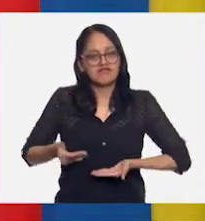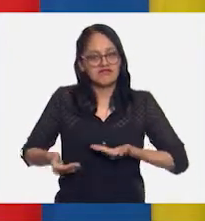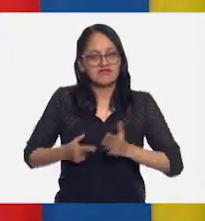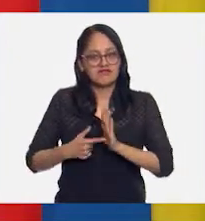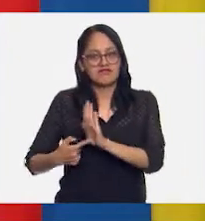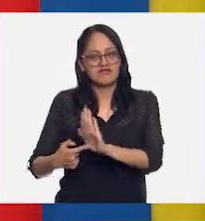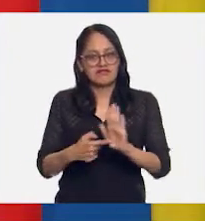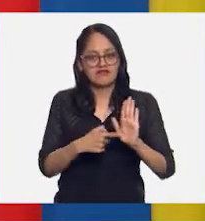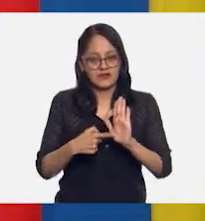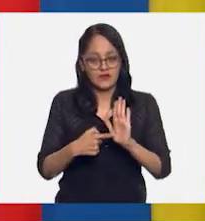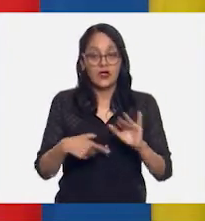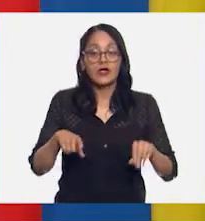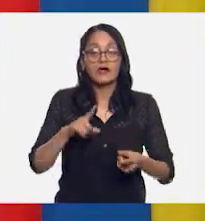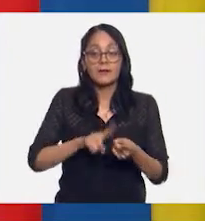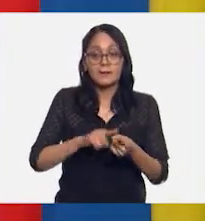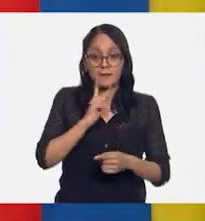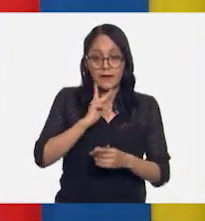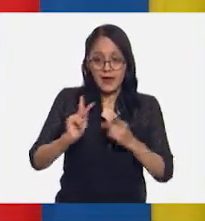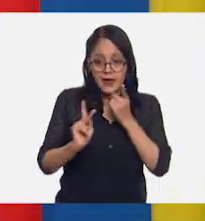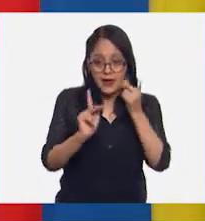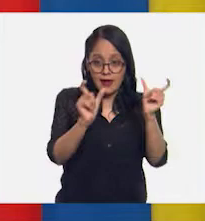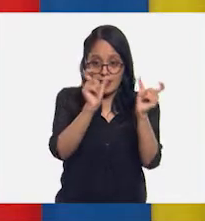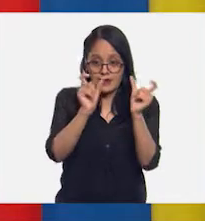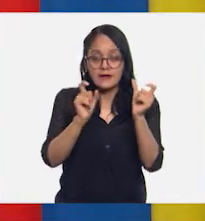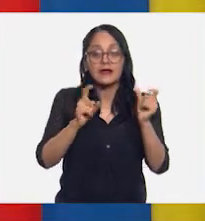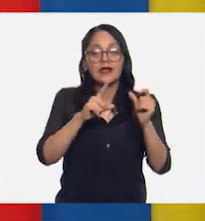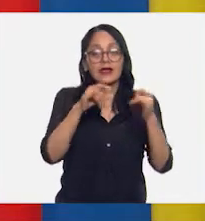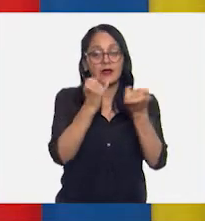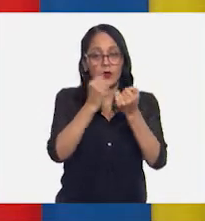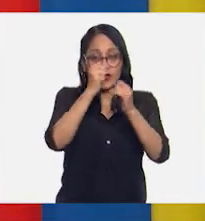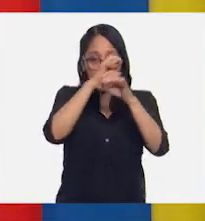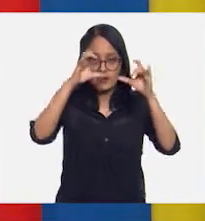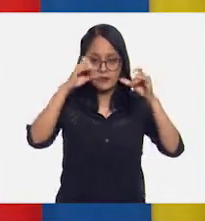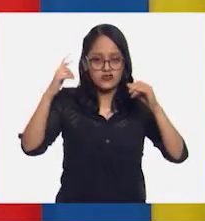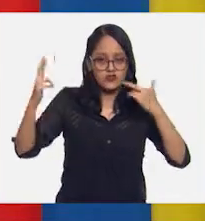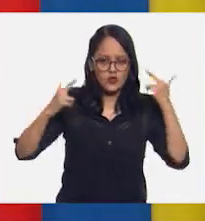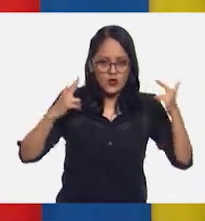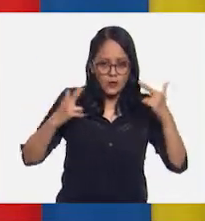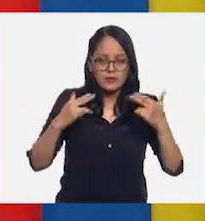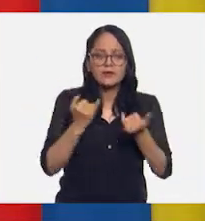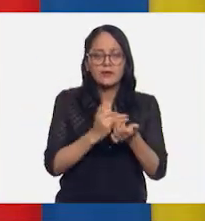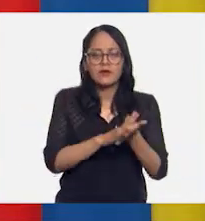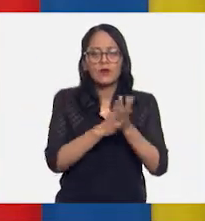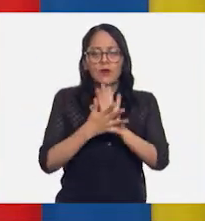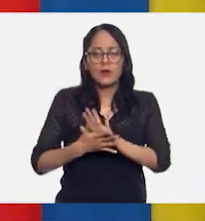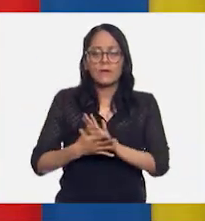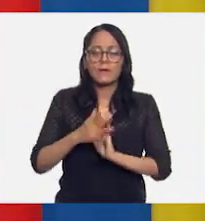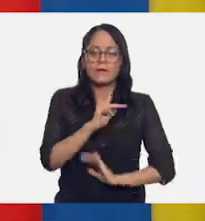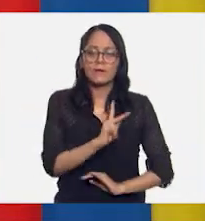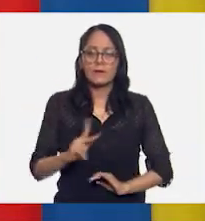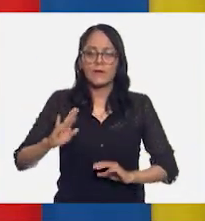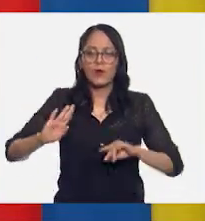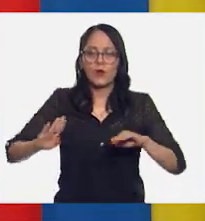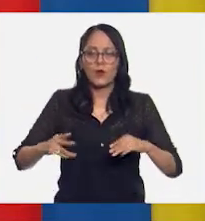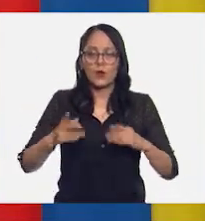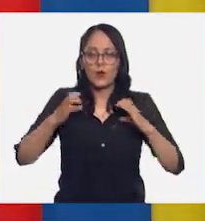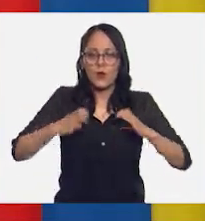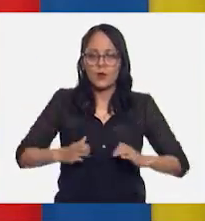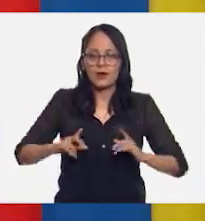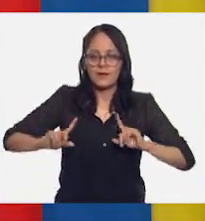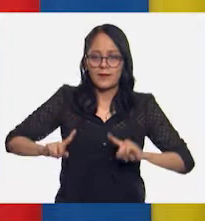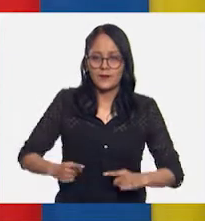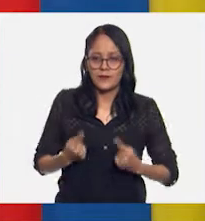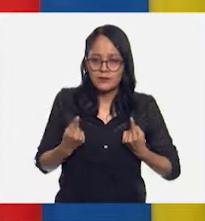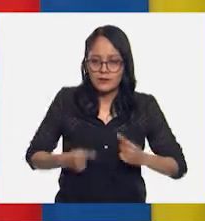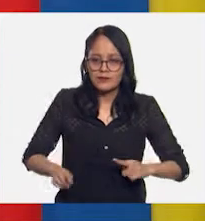muy plástica, donde palabras, versos, sonidos e imágenes se mueven al ritmo de la música del cuerpo. Así,